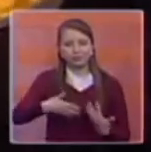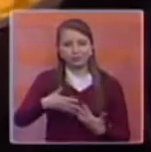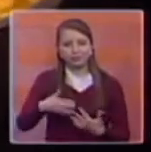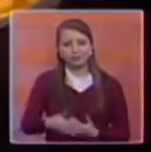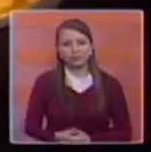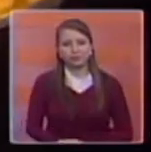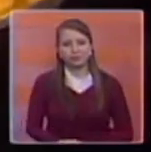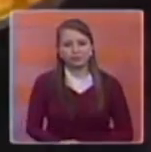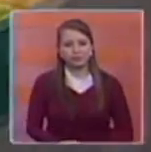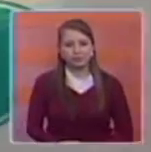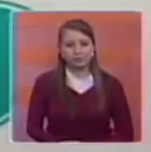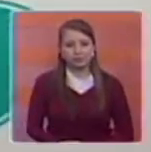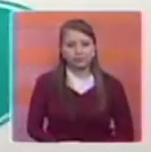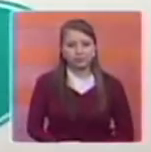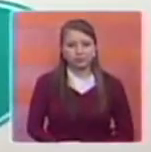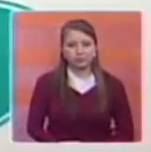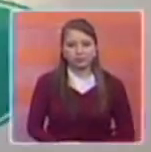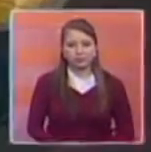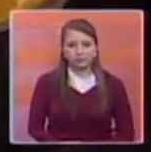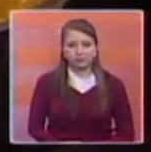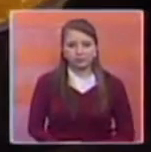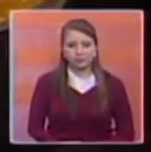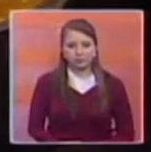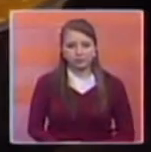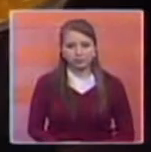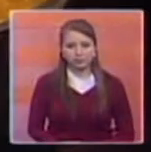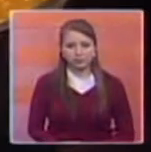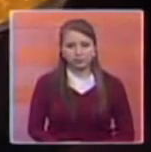de ¿cómo que se llama?, de cerdo, y esta es la carne de pollo.